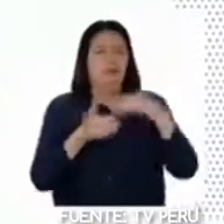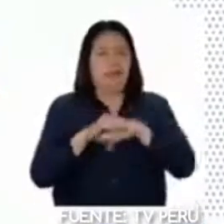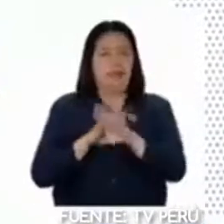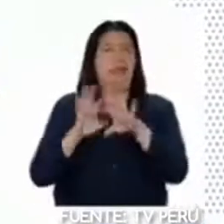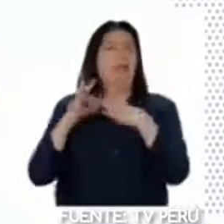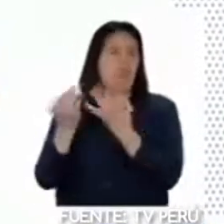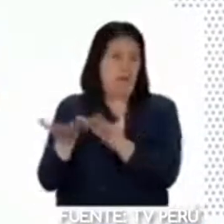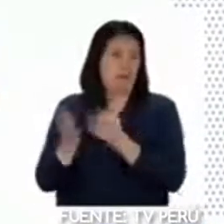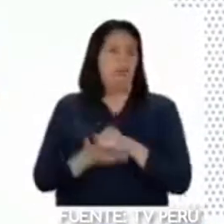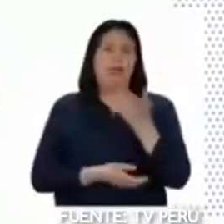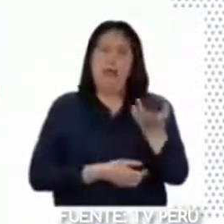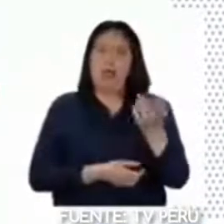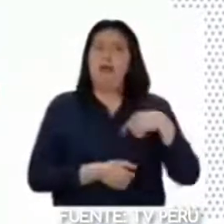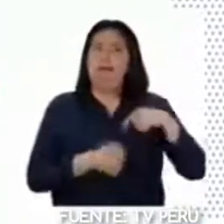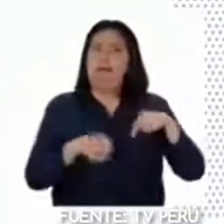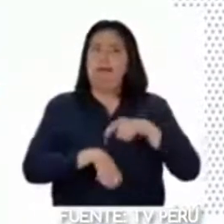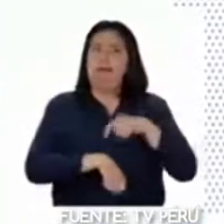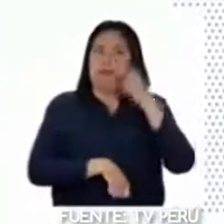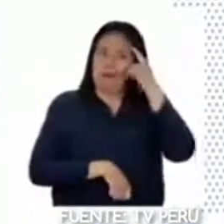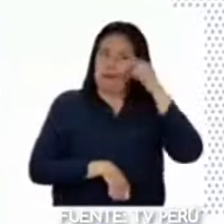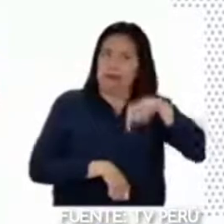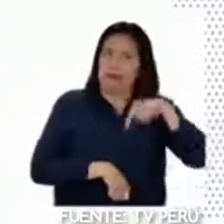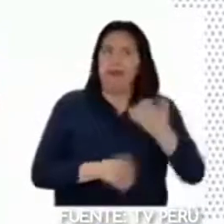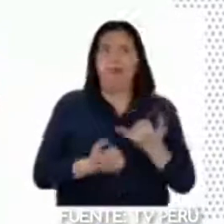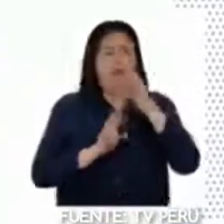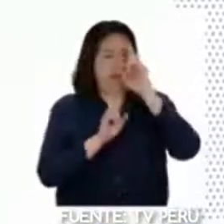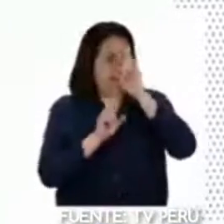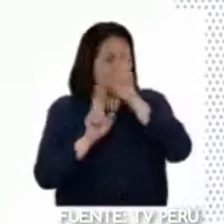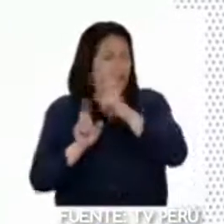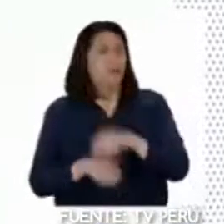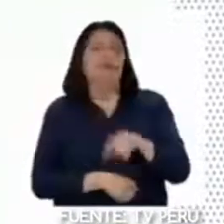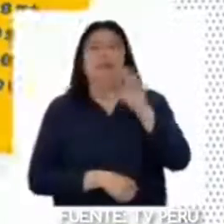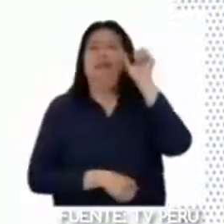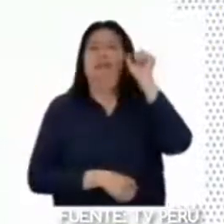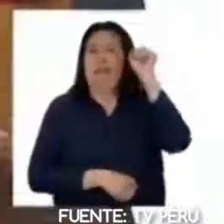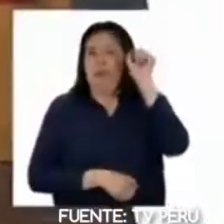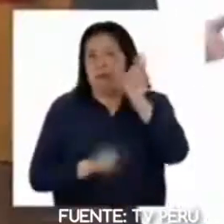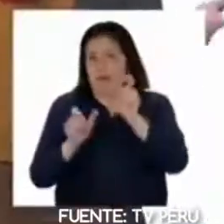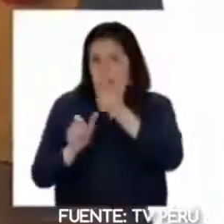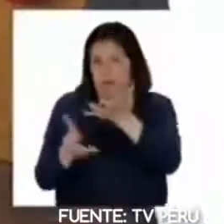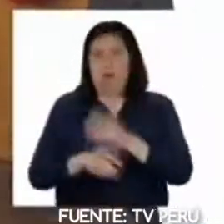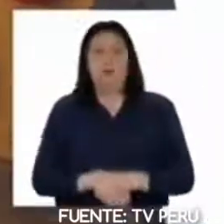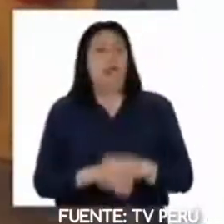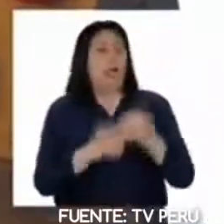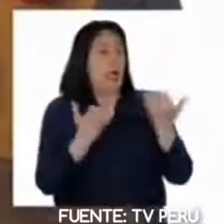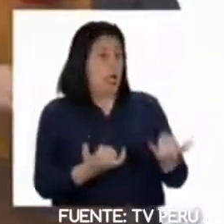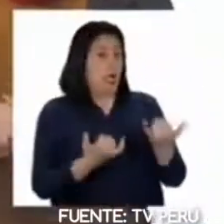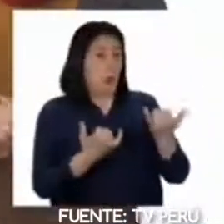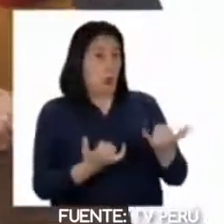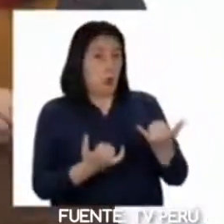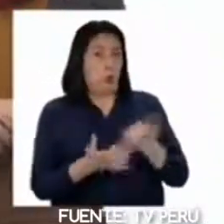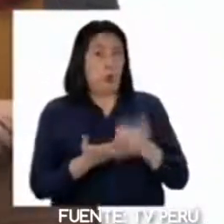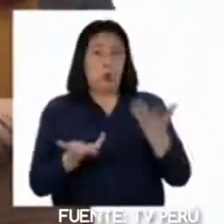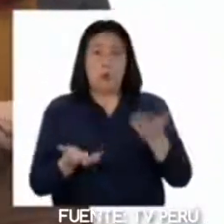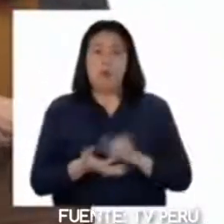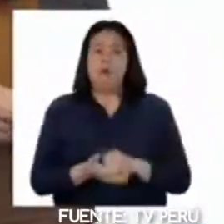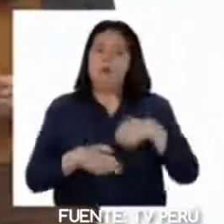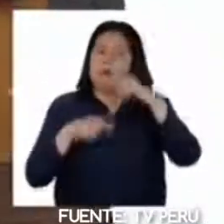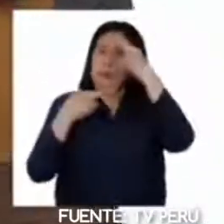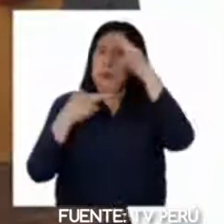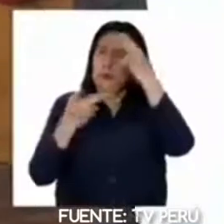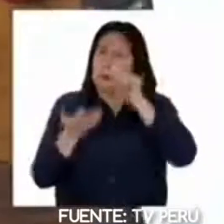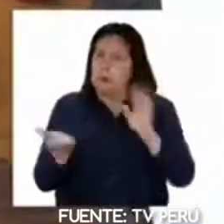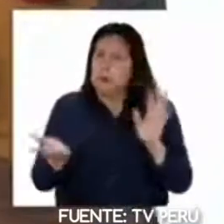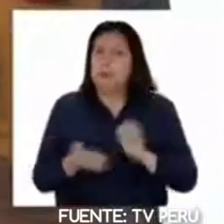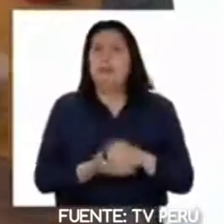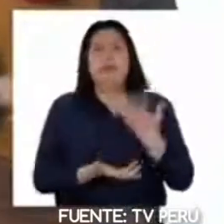tomando en cuenta el momento que estamos viviendo, así como el respeto a los derechos de las personas. En esta ocasión, a partir de una noticia